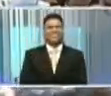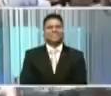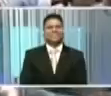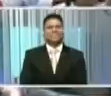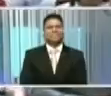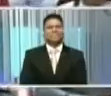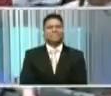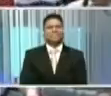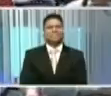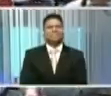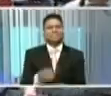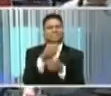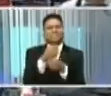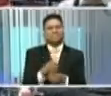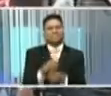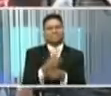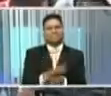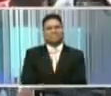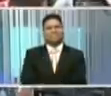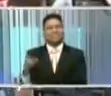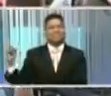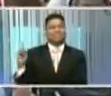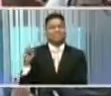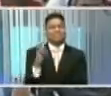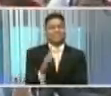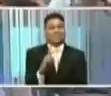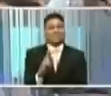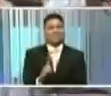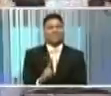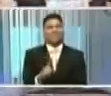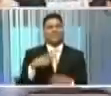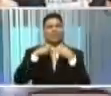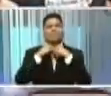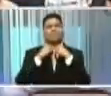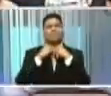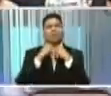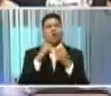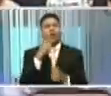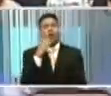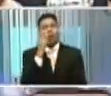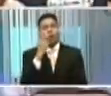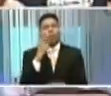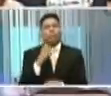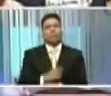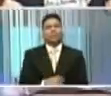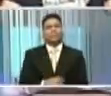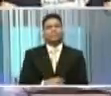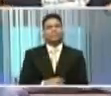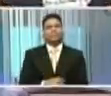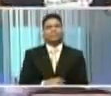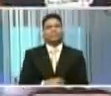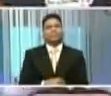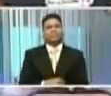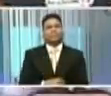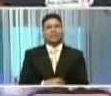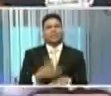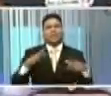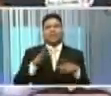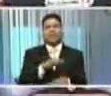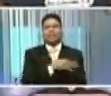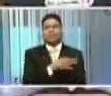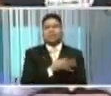para llegar, compañero vicepresidente Jorge Arriaz, del área social. Cuando